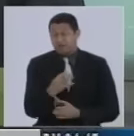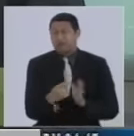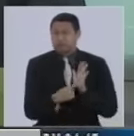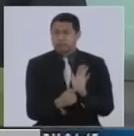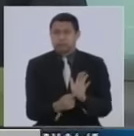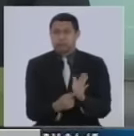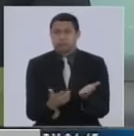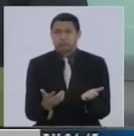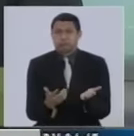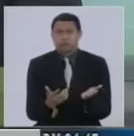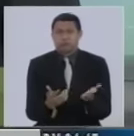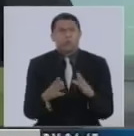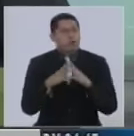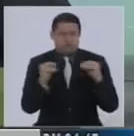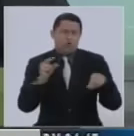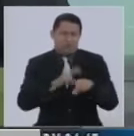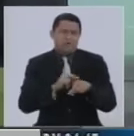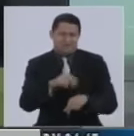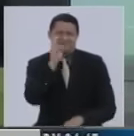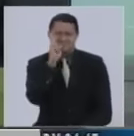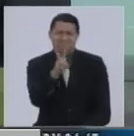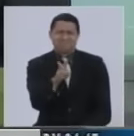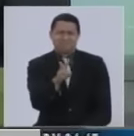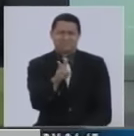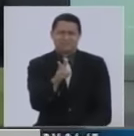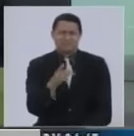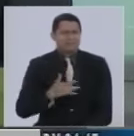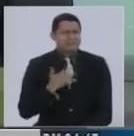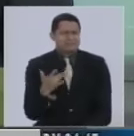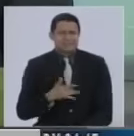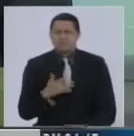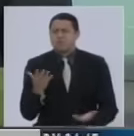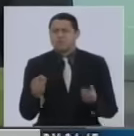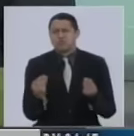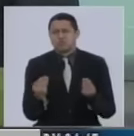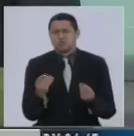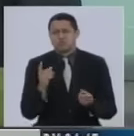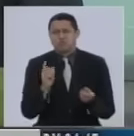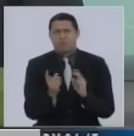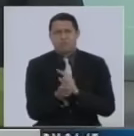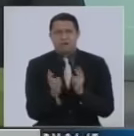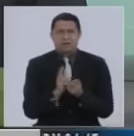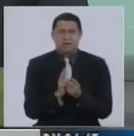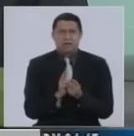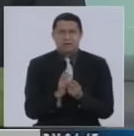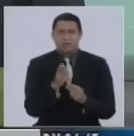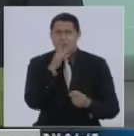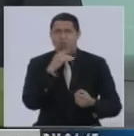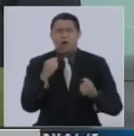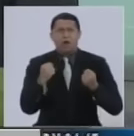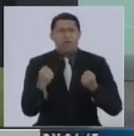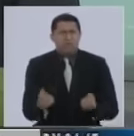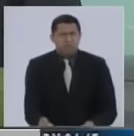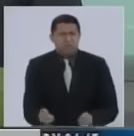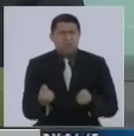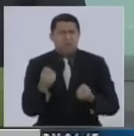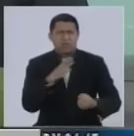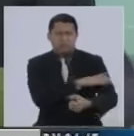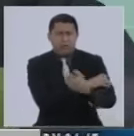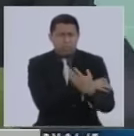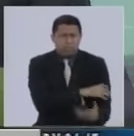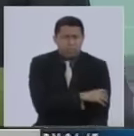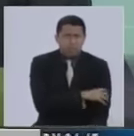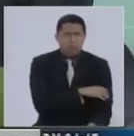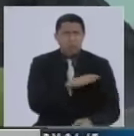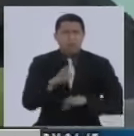eh como todo la medicina eh los síntomas pueden variar desde perder la fuerza o disminuir la fuerza en un brazo una